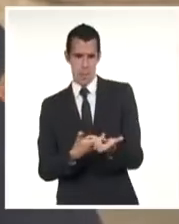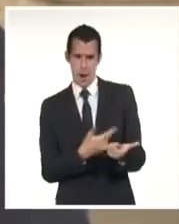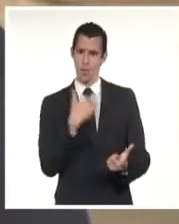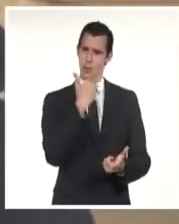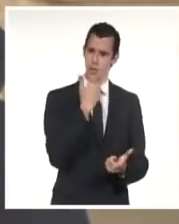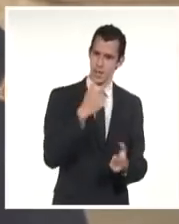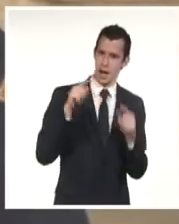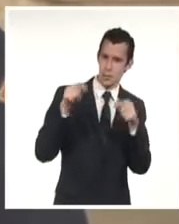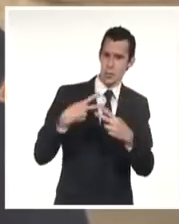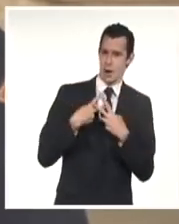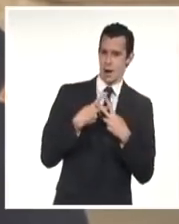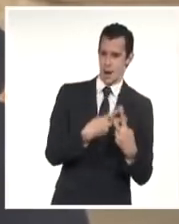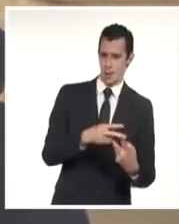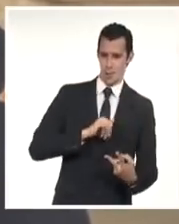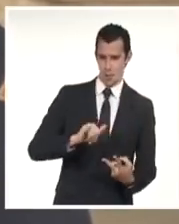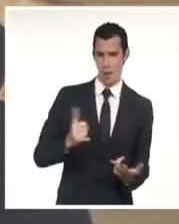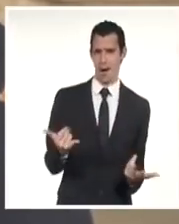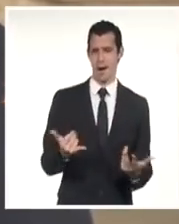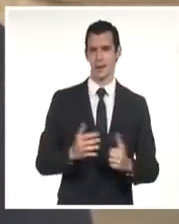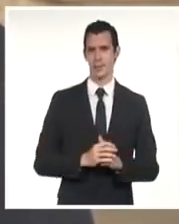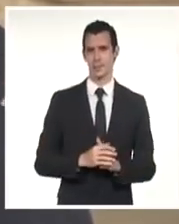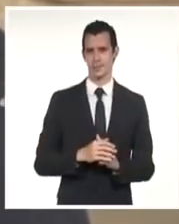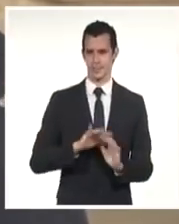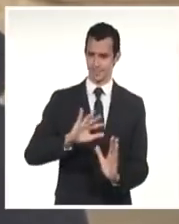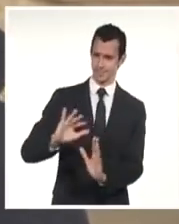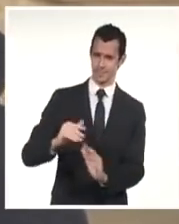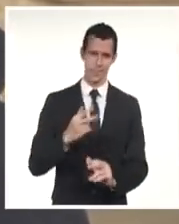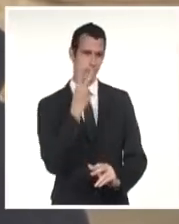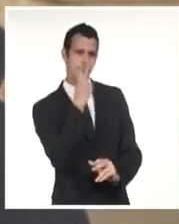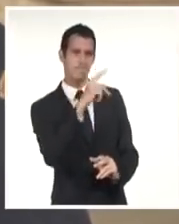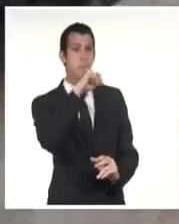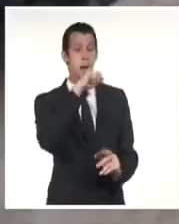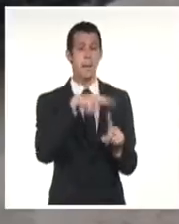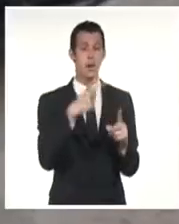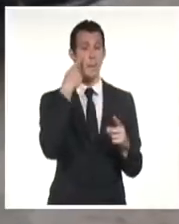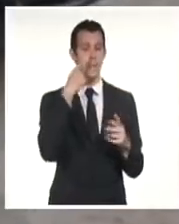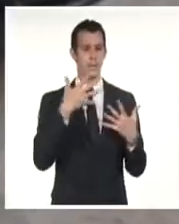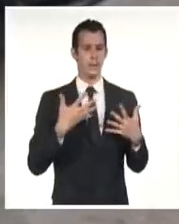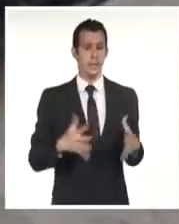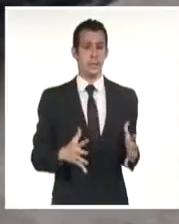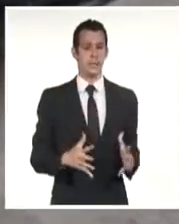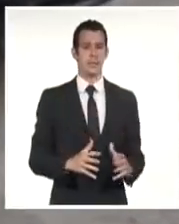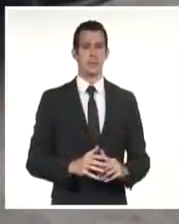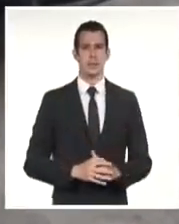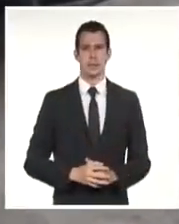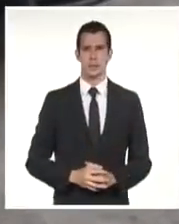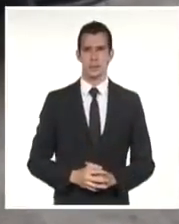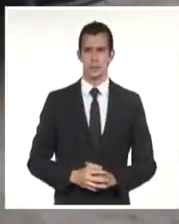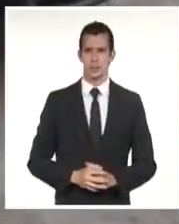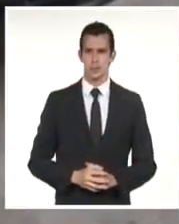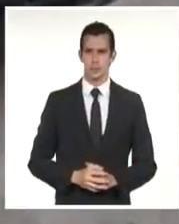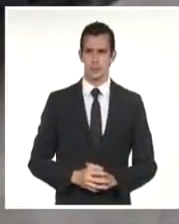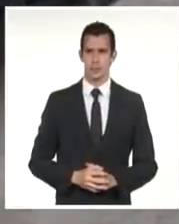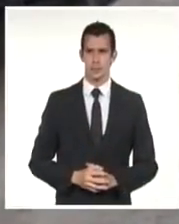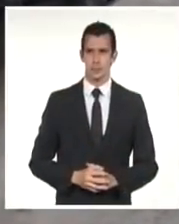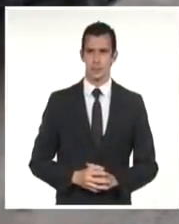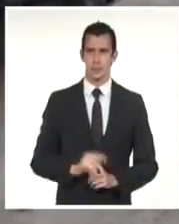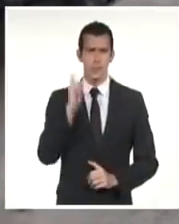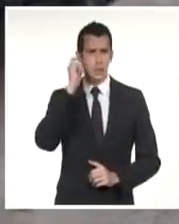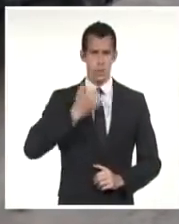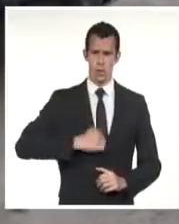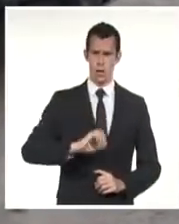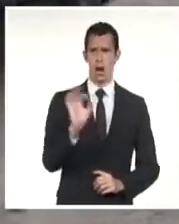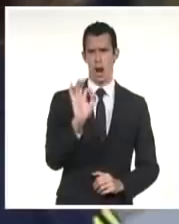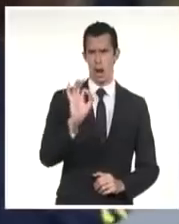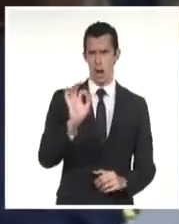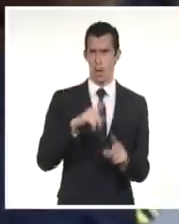esta situación precisamente la más nerviosa, por decirlo de alguna manera. Aunque aún no es madre, por mucho que planifique